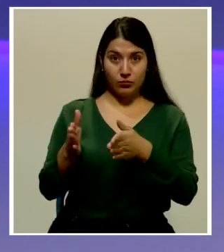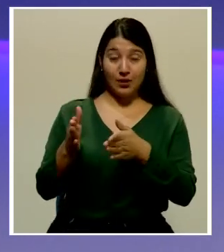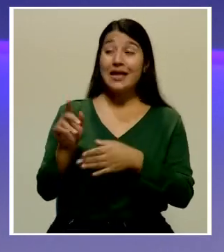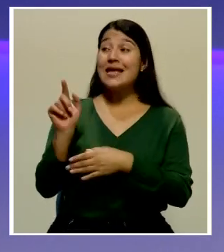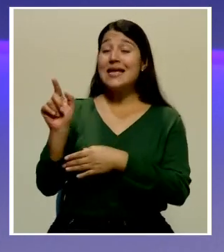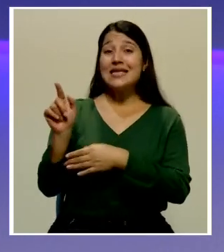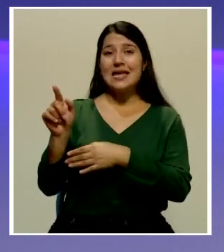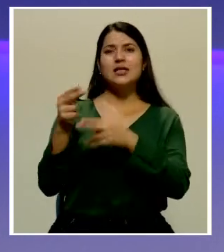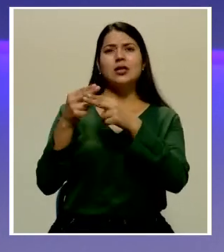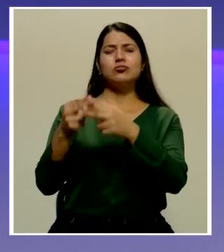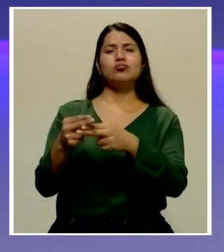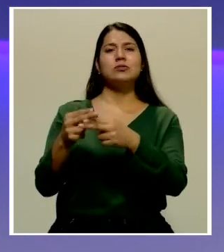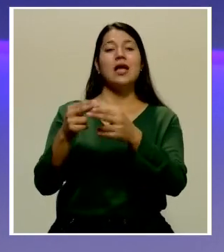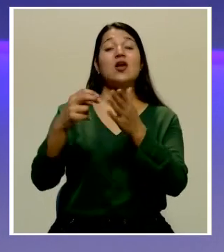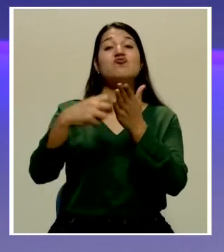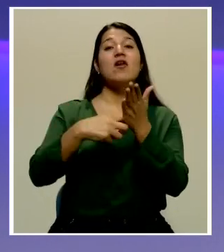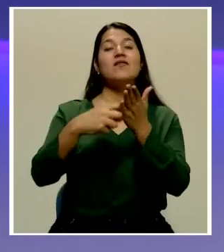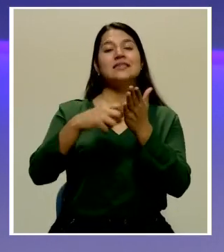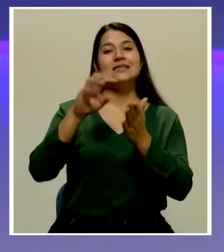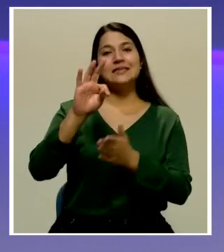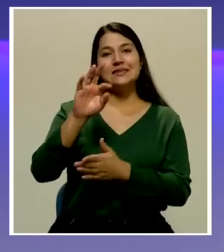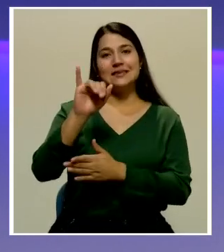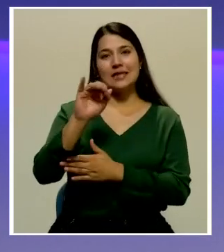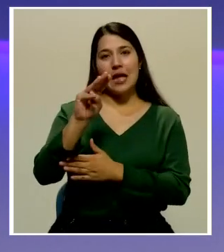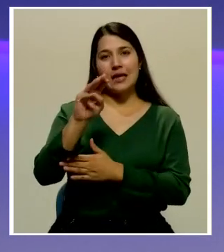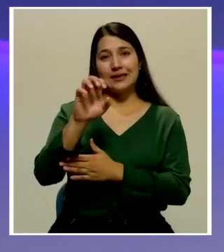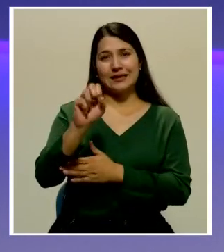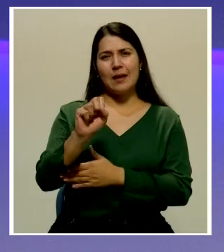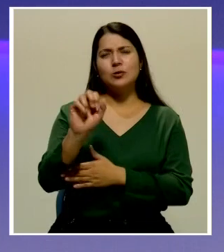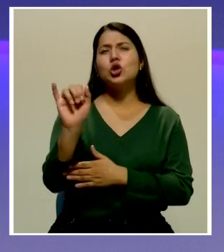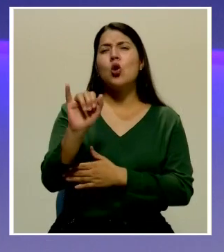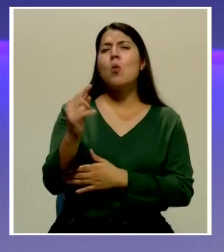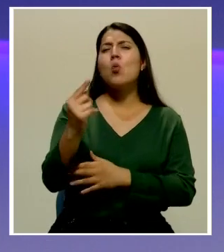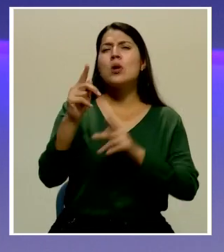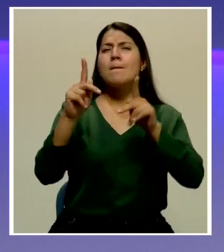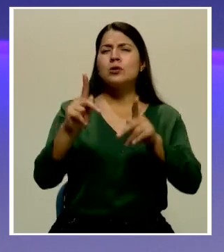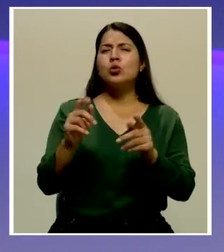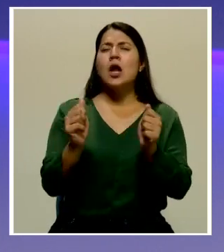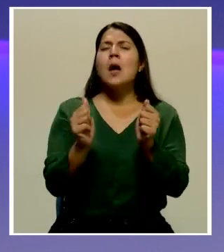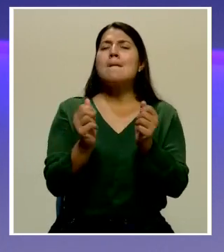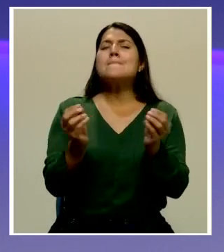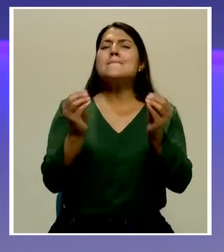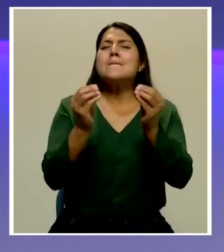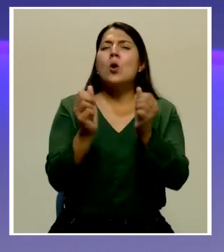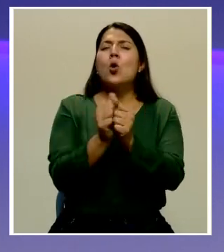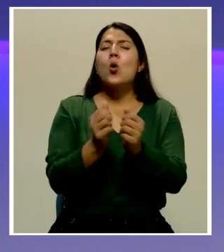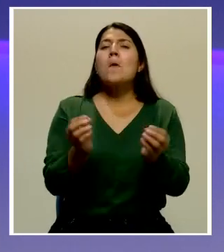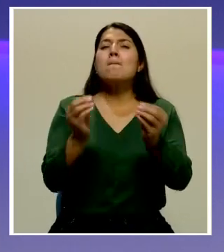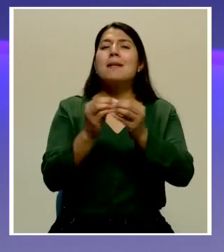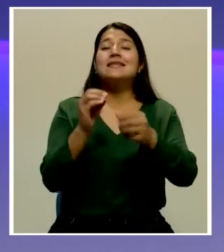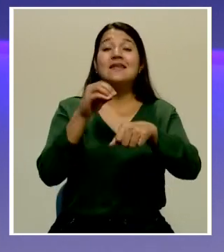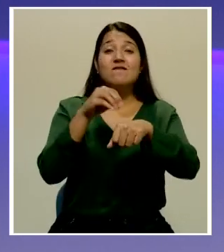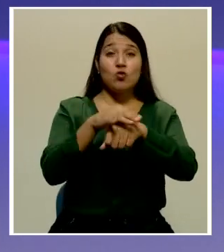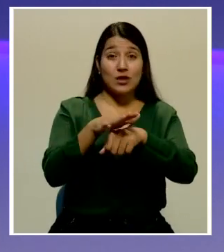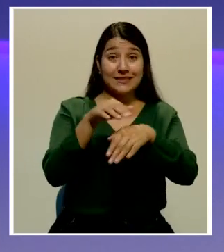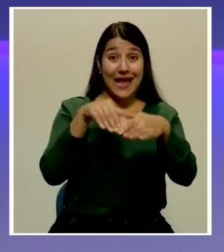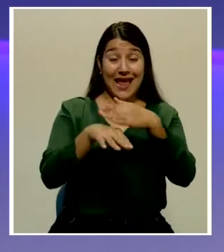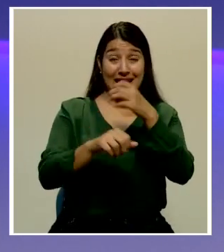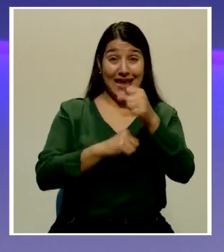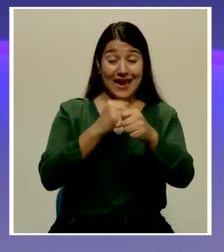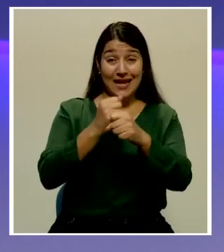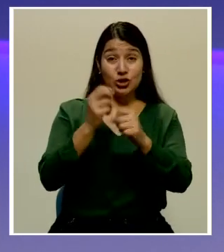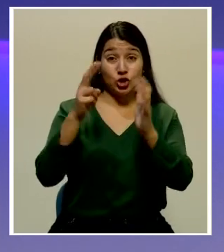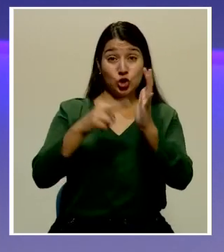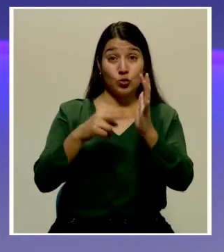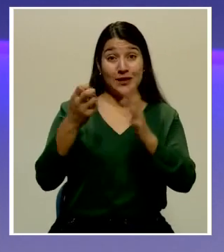una de las 100 personas más influyentes del mundo en el 2012. La decisión de la Corte Penal